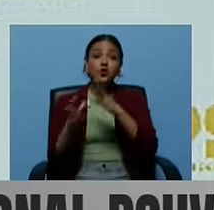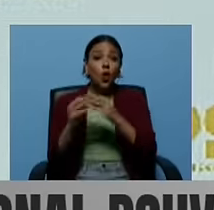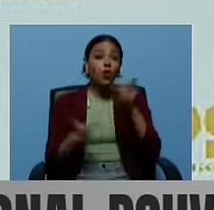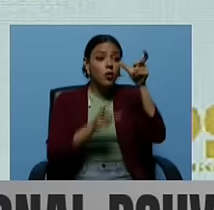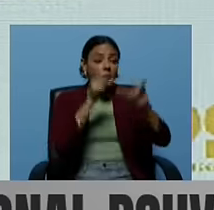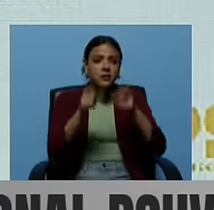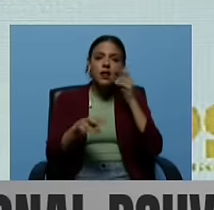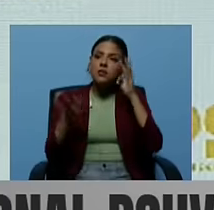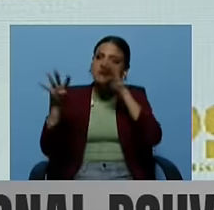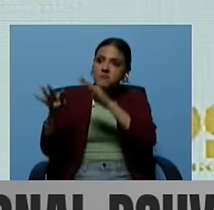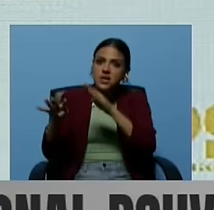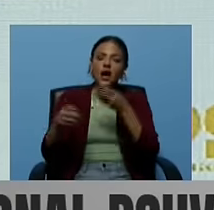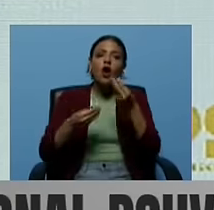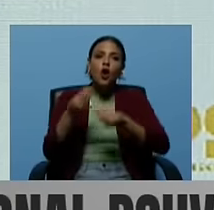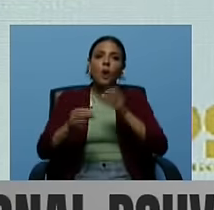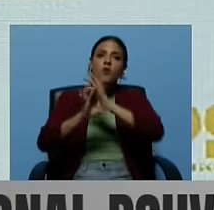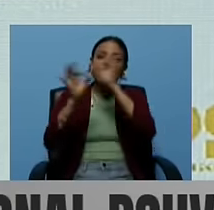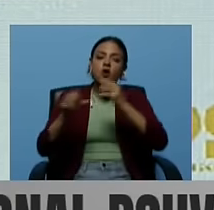ese espejo.